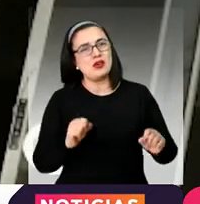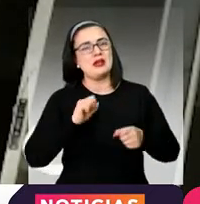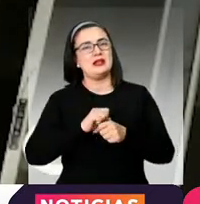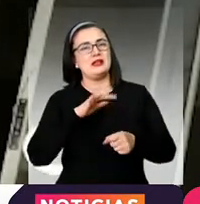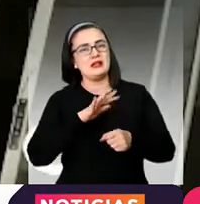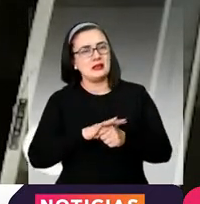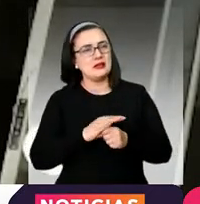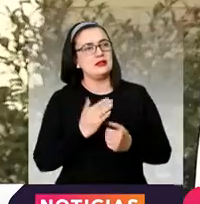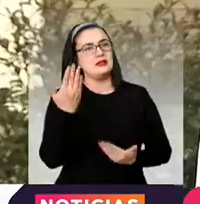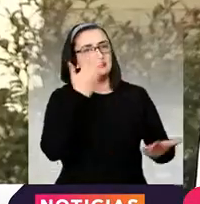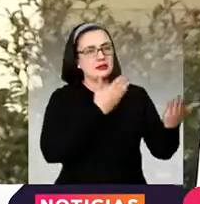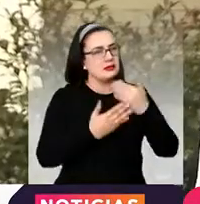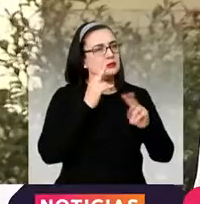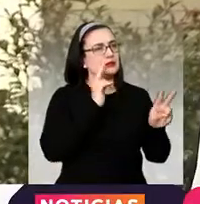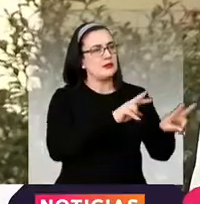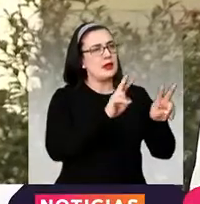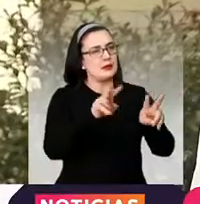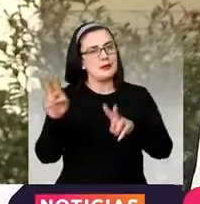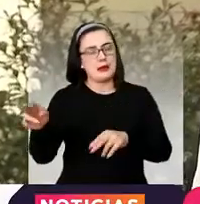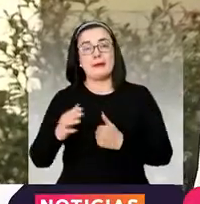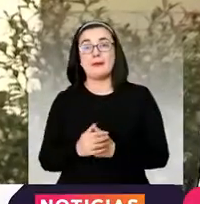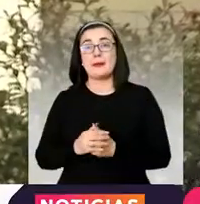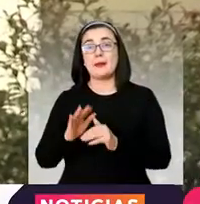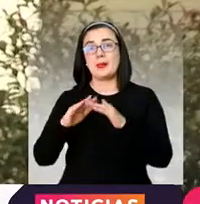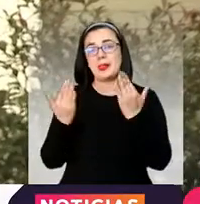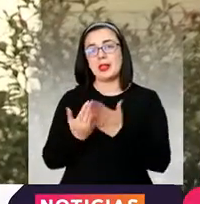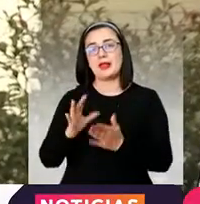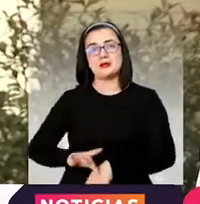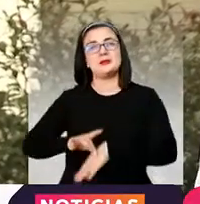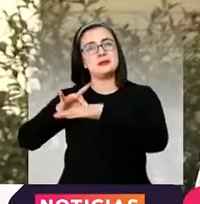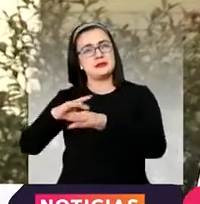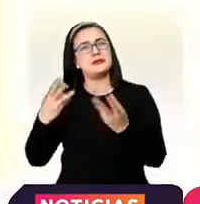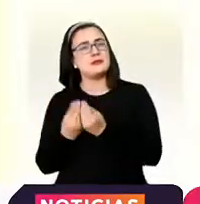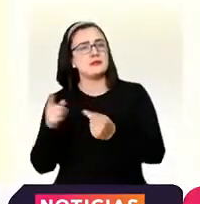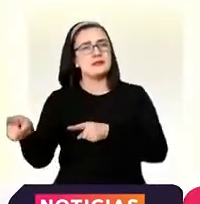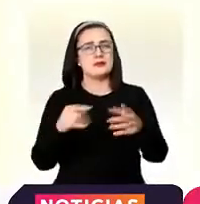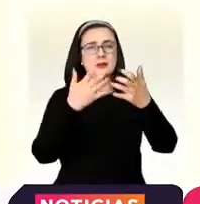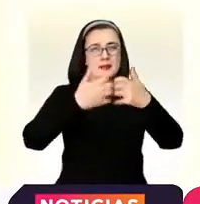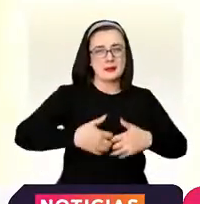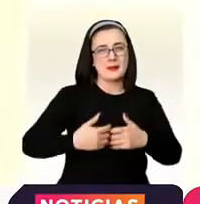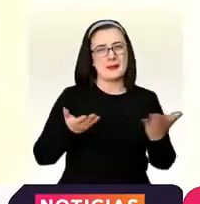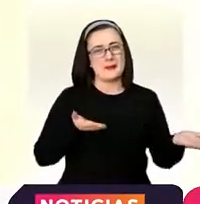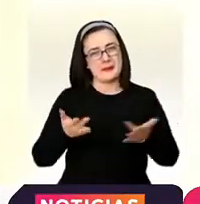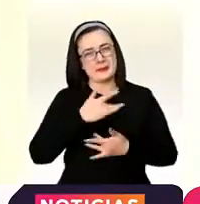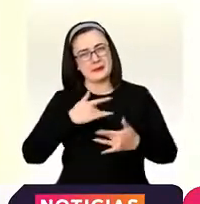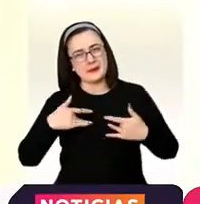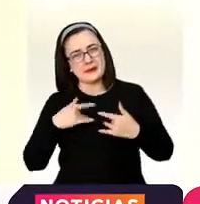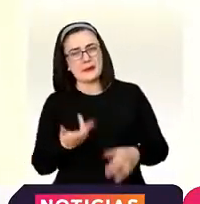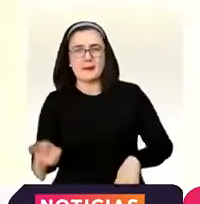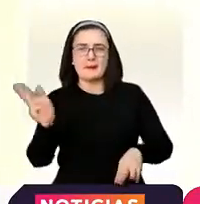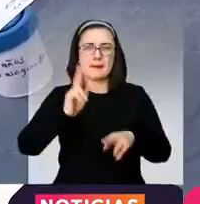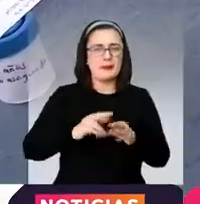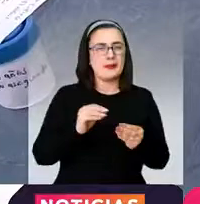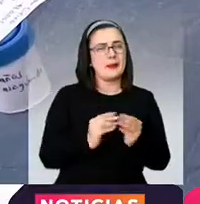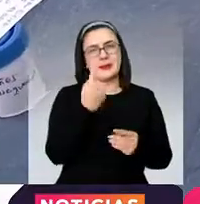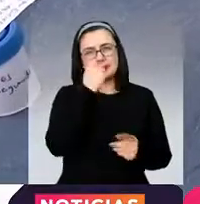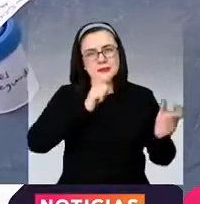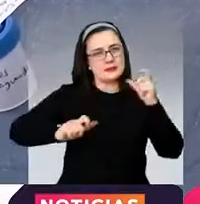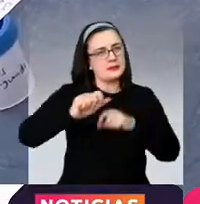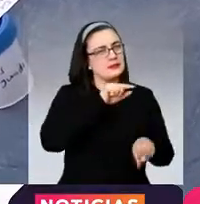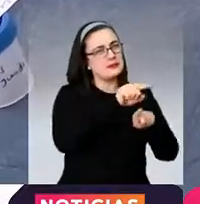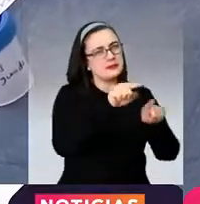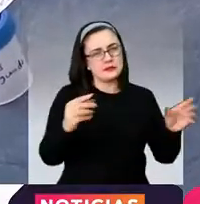hacer más tamizajes el colegio médico de bogotá pidió a las empresas prestadoras de salud reforzar el número de pruebas kobe para